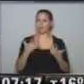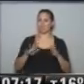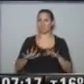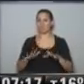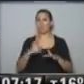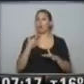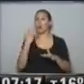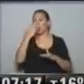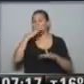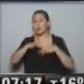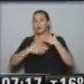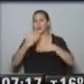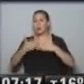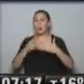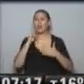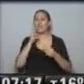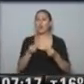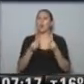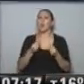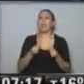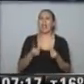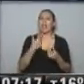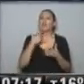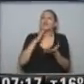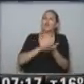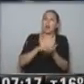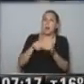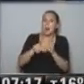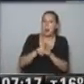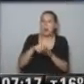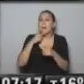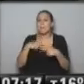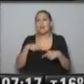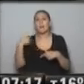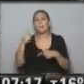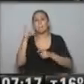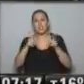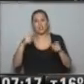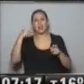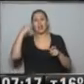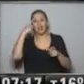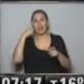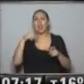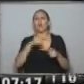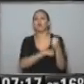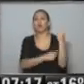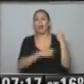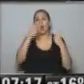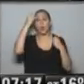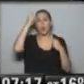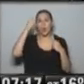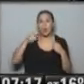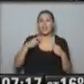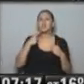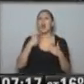se vea la utilidad de estas medidas, cuál es el sentido práctico, bueno, creo que la gente de bien, y creo que en el Poder Judicial y en los ministerios públicos